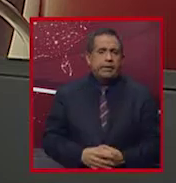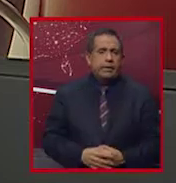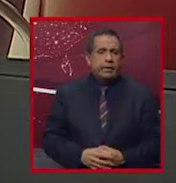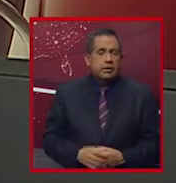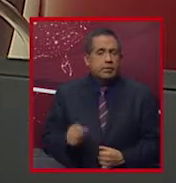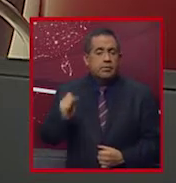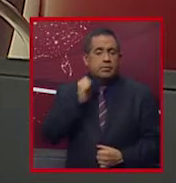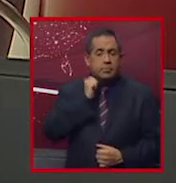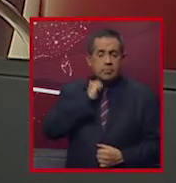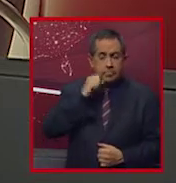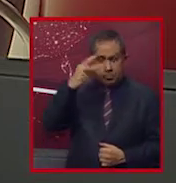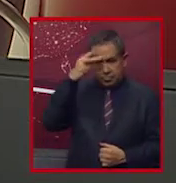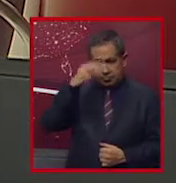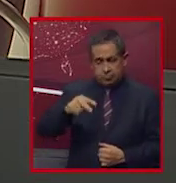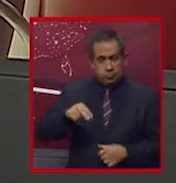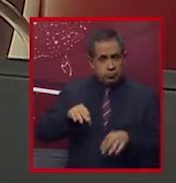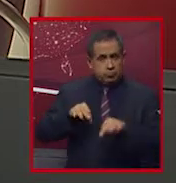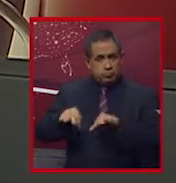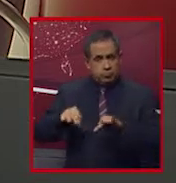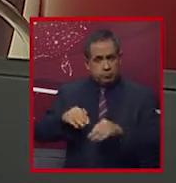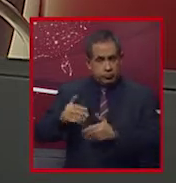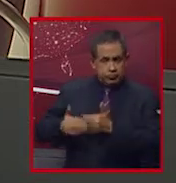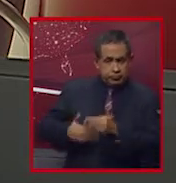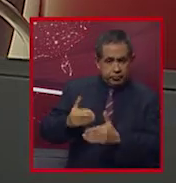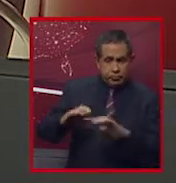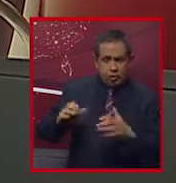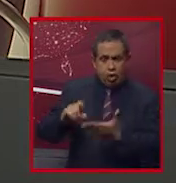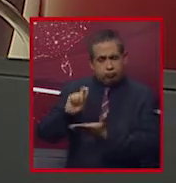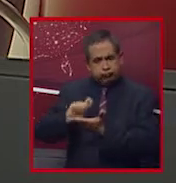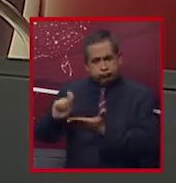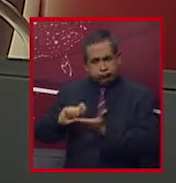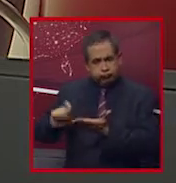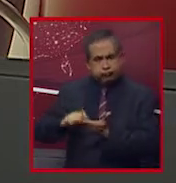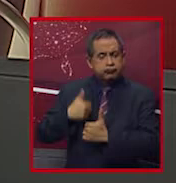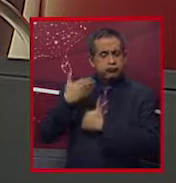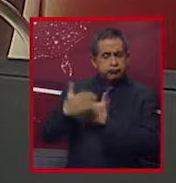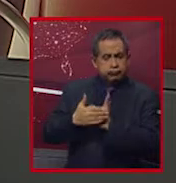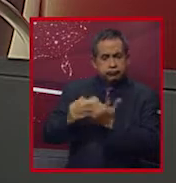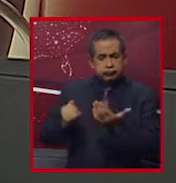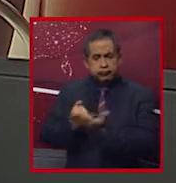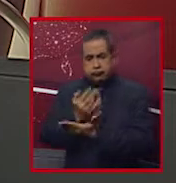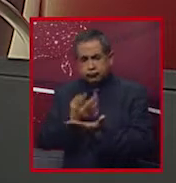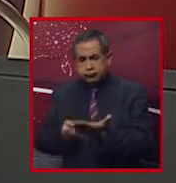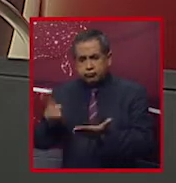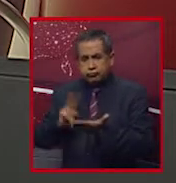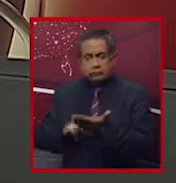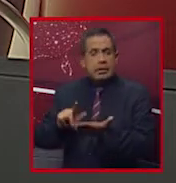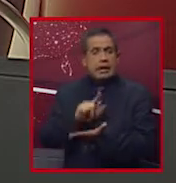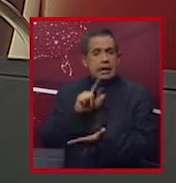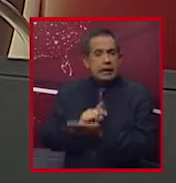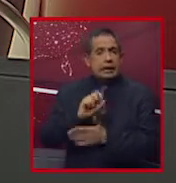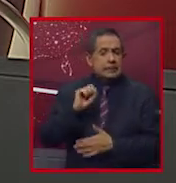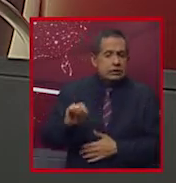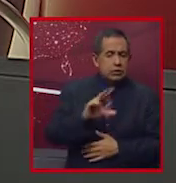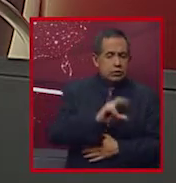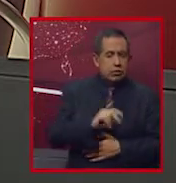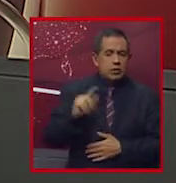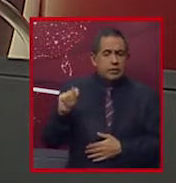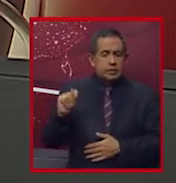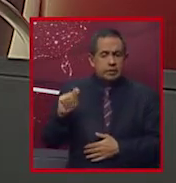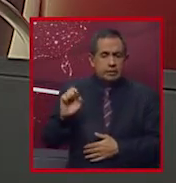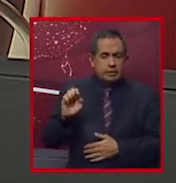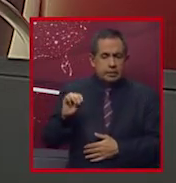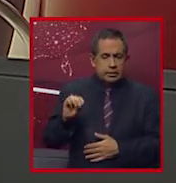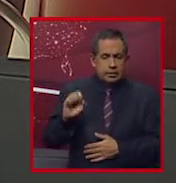Senado de la República trabaja ya en el proceso legislativo para la ratificación o no del nuevo Tratado de Libre Comercio